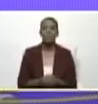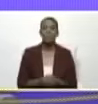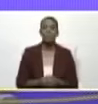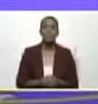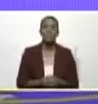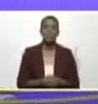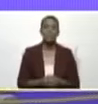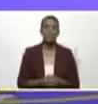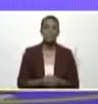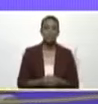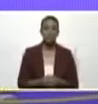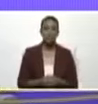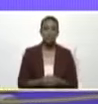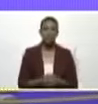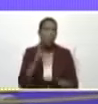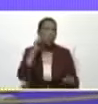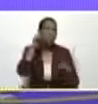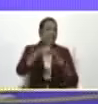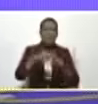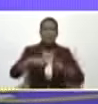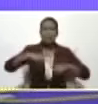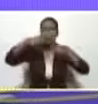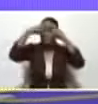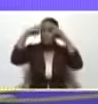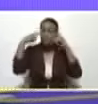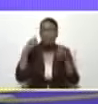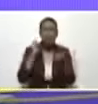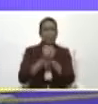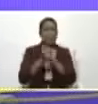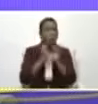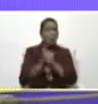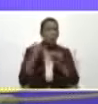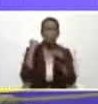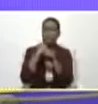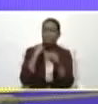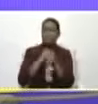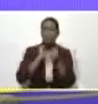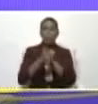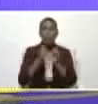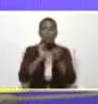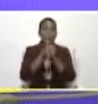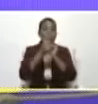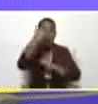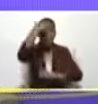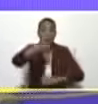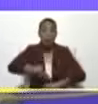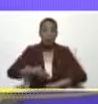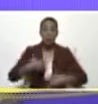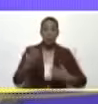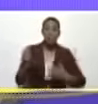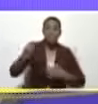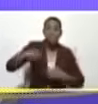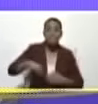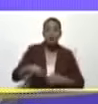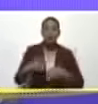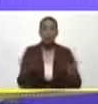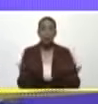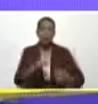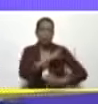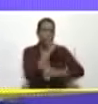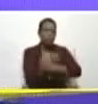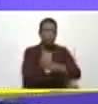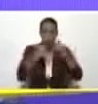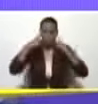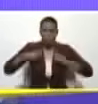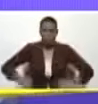todavía nos dedicamos intensamente al deporte porque el deporte además te fortalece